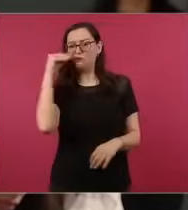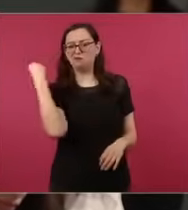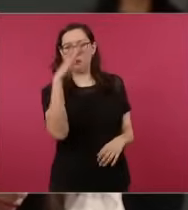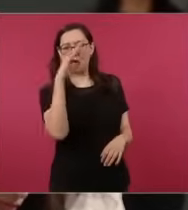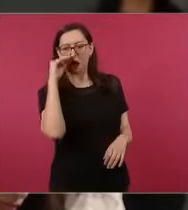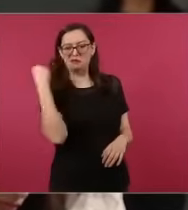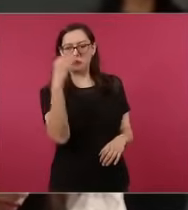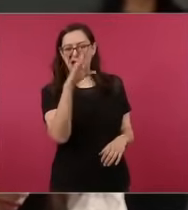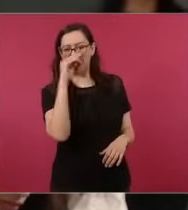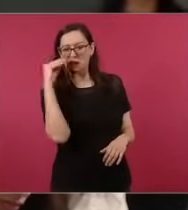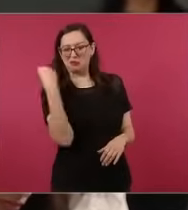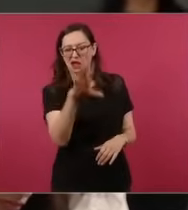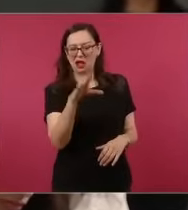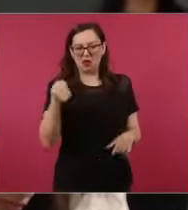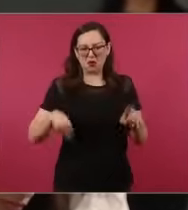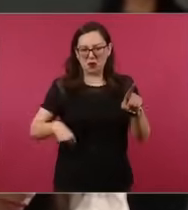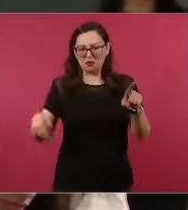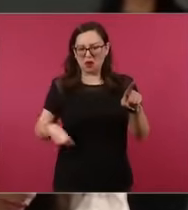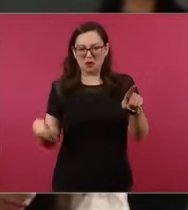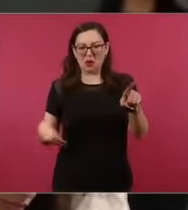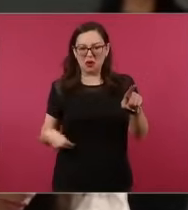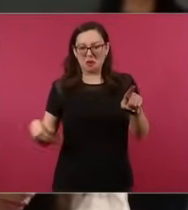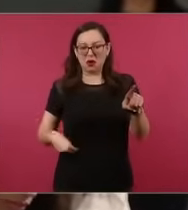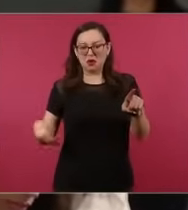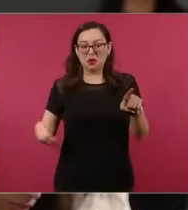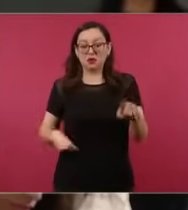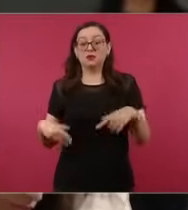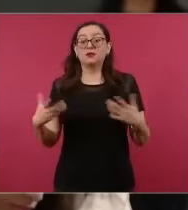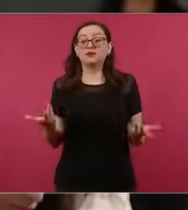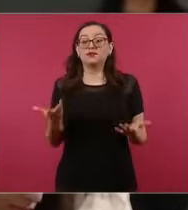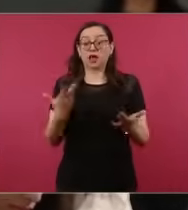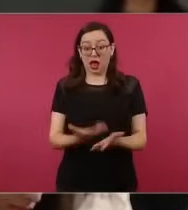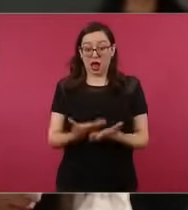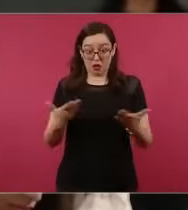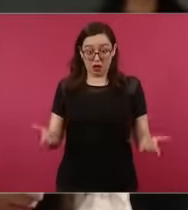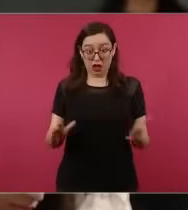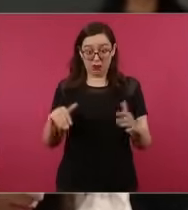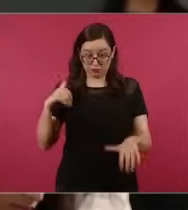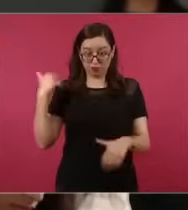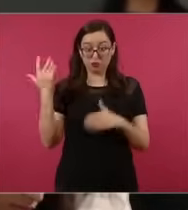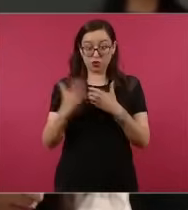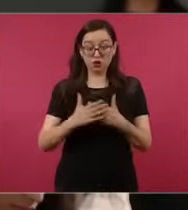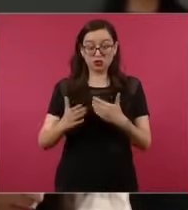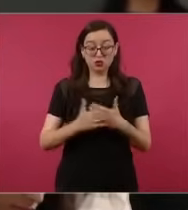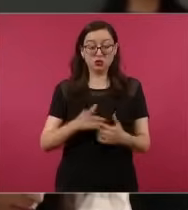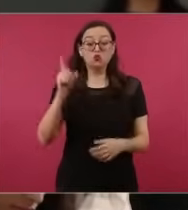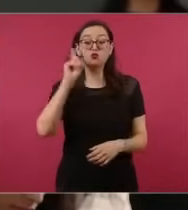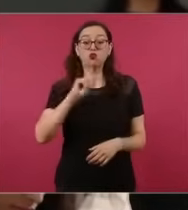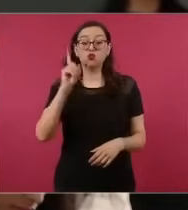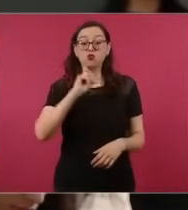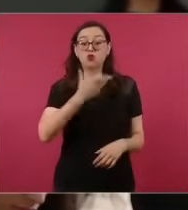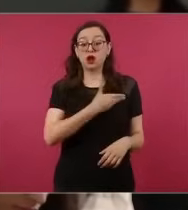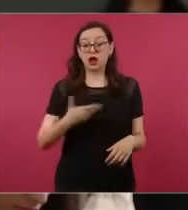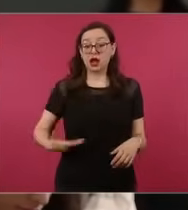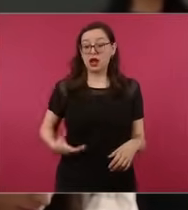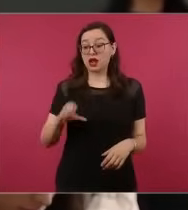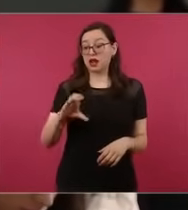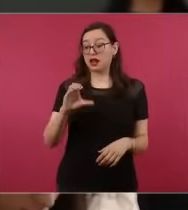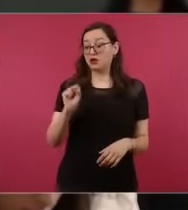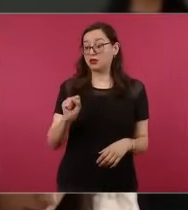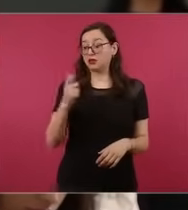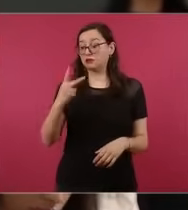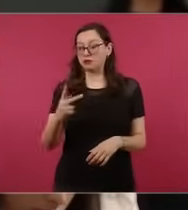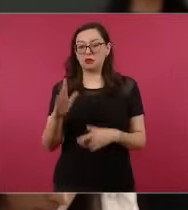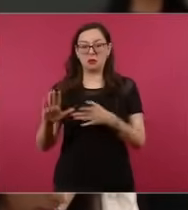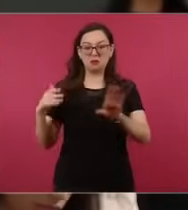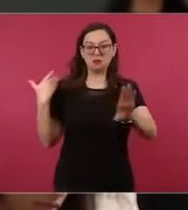la doctora, la presidenta electa Claudia Sheinbaum, en una campaña constante de